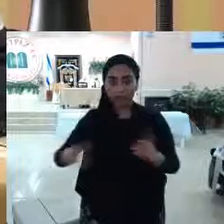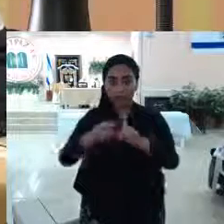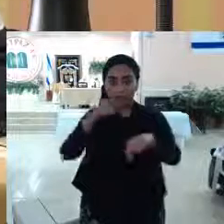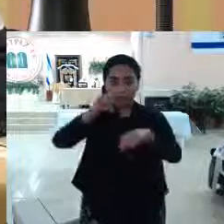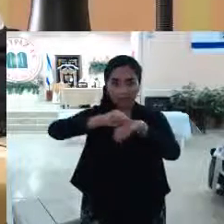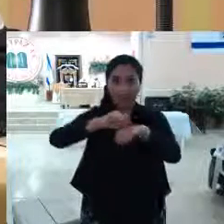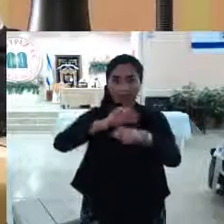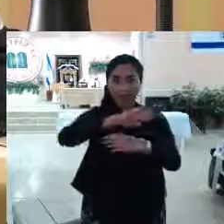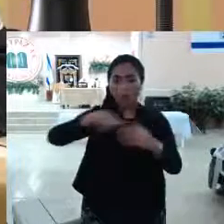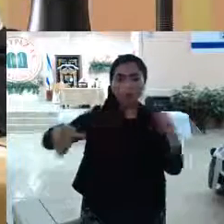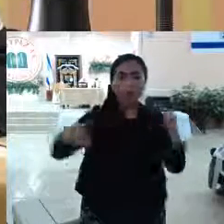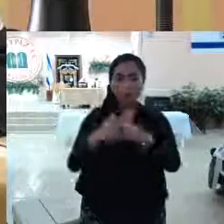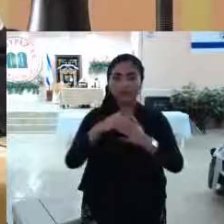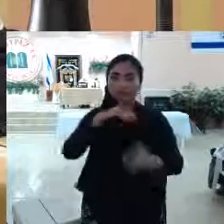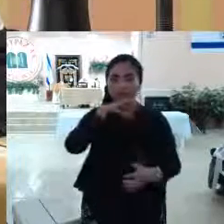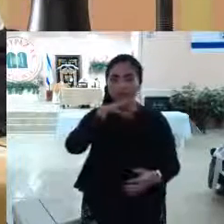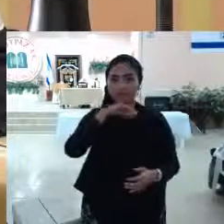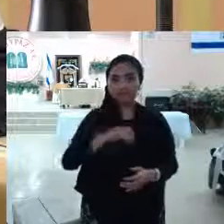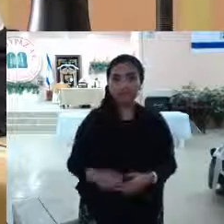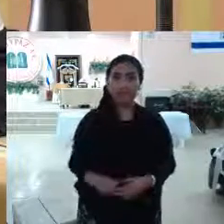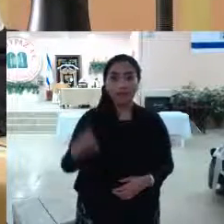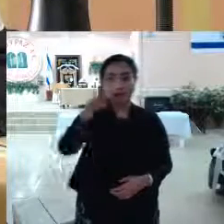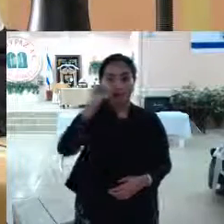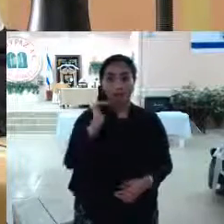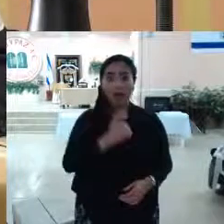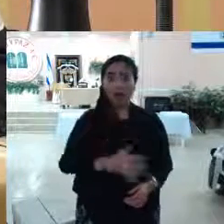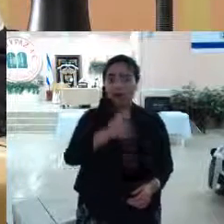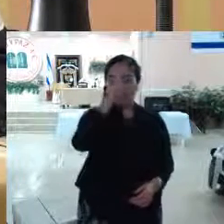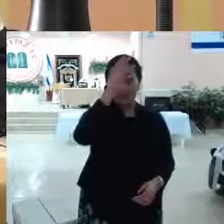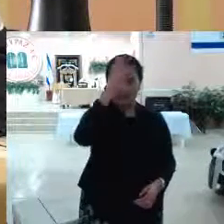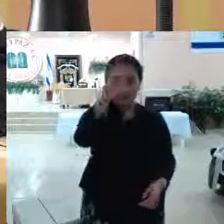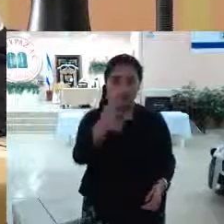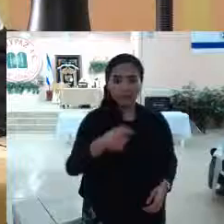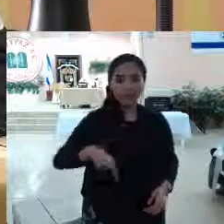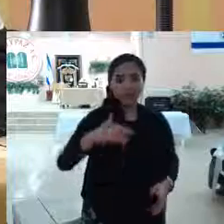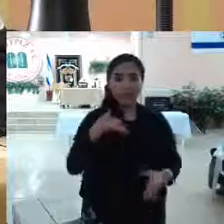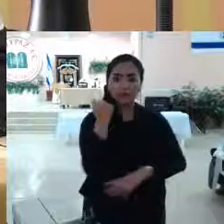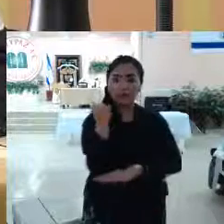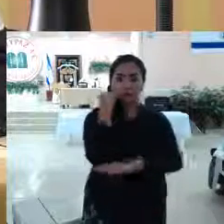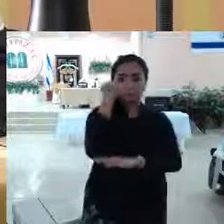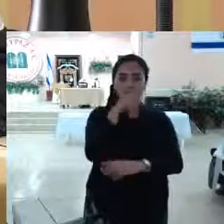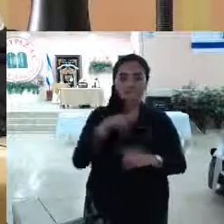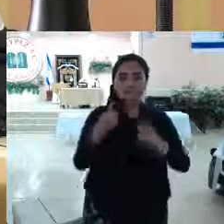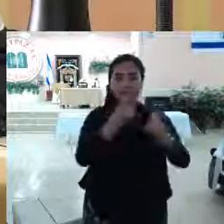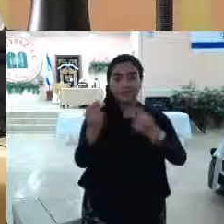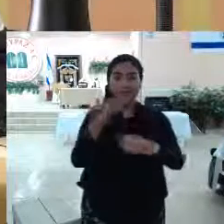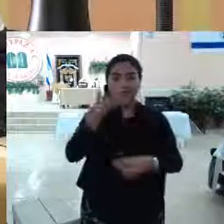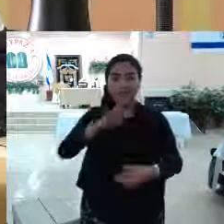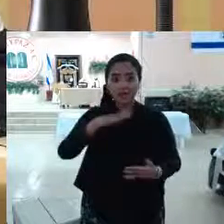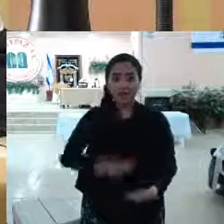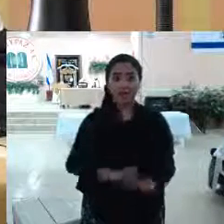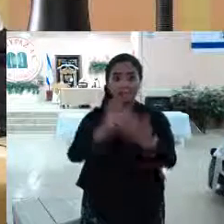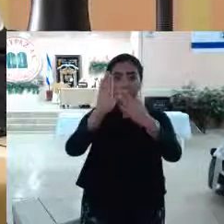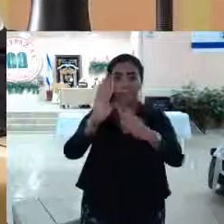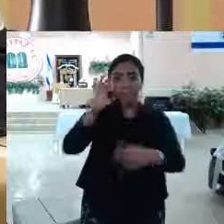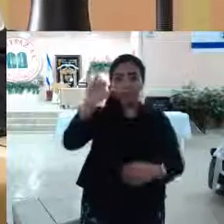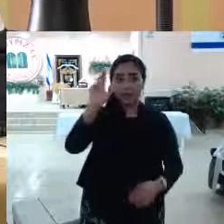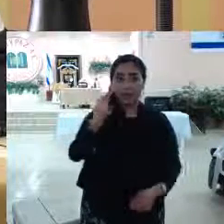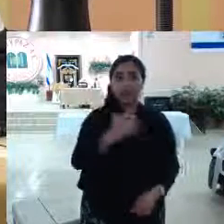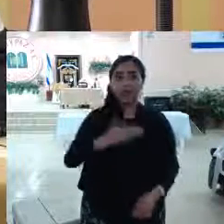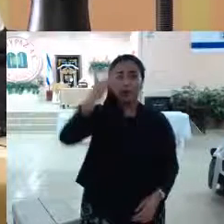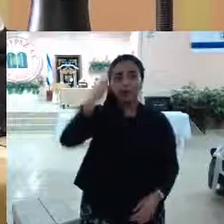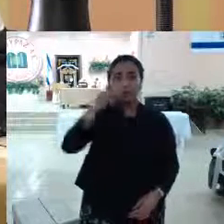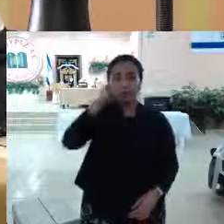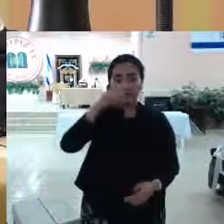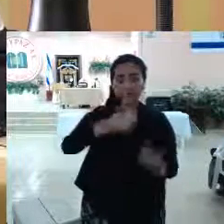out of the temple toda la inmundicia. all filthiness and Porque nuestros cleanness. padres se han rebelado y han hecho lo malo ante los ojos de Yahweh, entre nuestro Elohim, porque